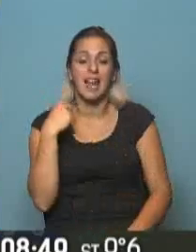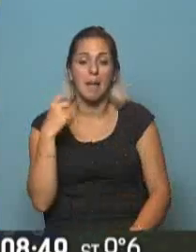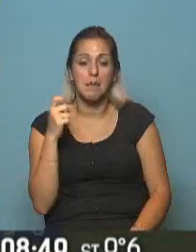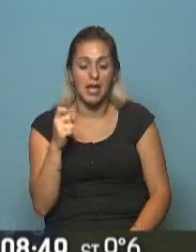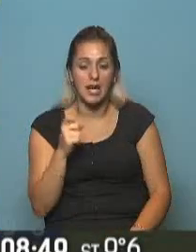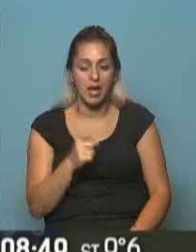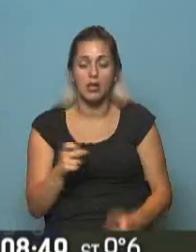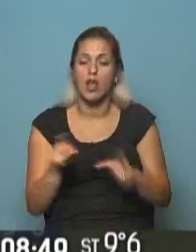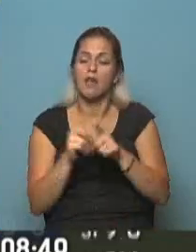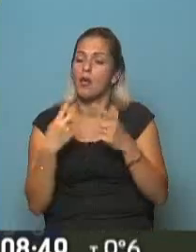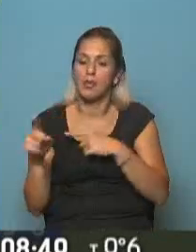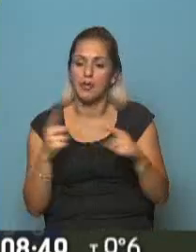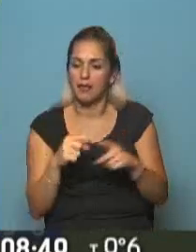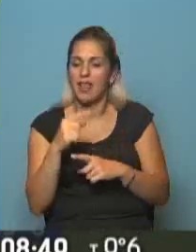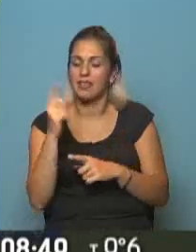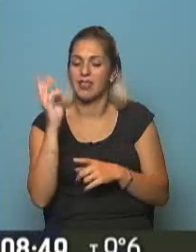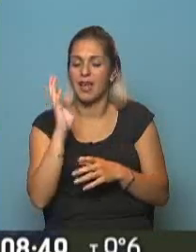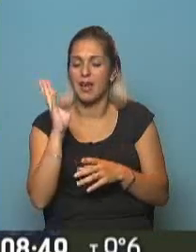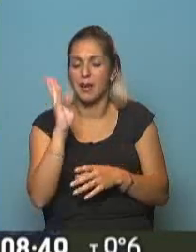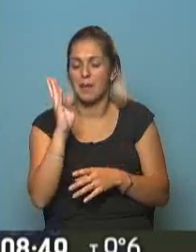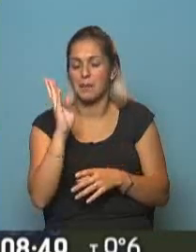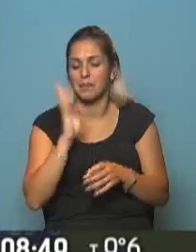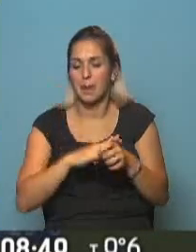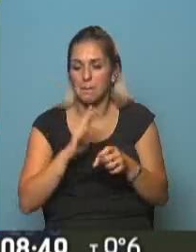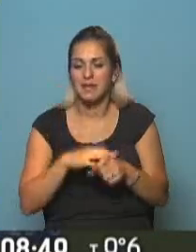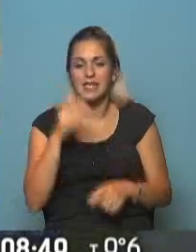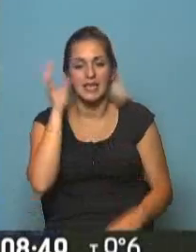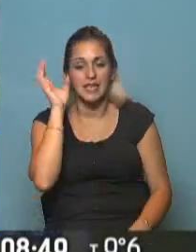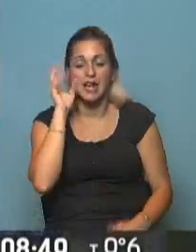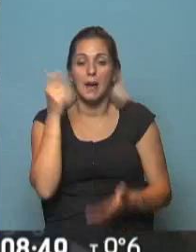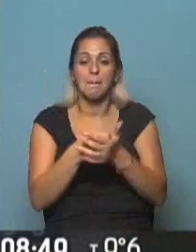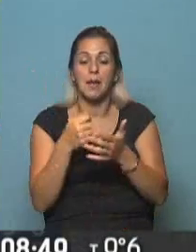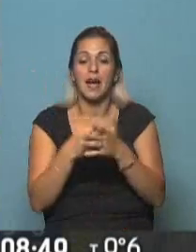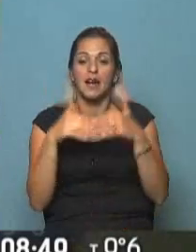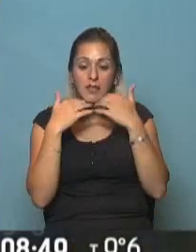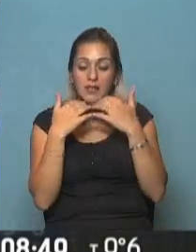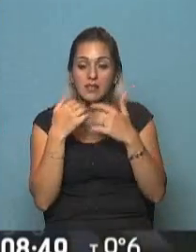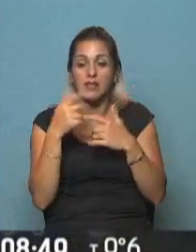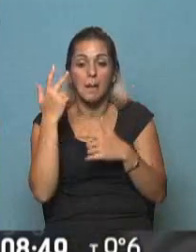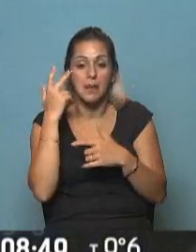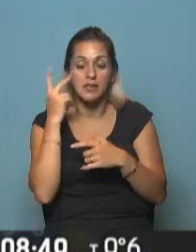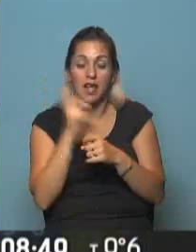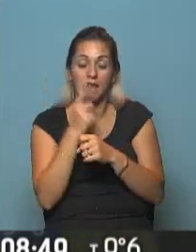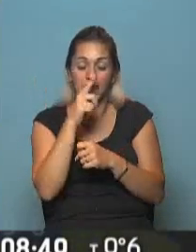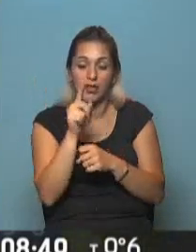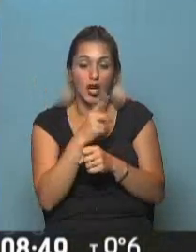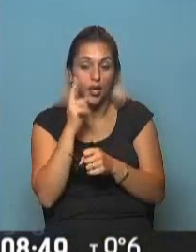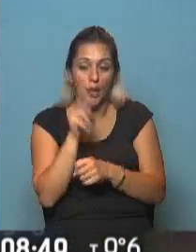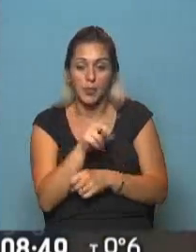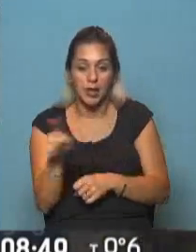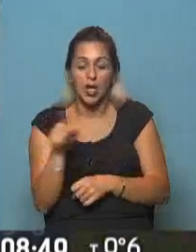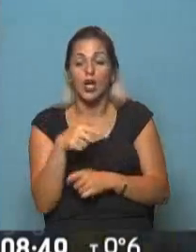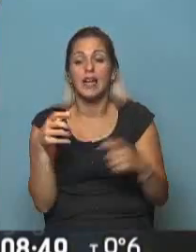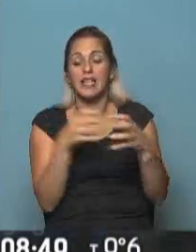sucedió en Manchester ante Italia, que fueron y pagaron su entrada para ver a Messi, lamentablemente no pudieron verlo. Equipo que paró en